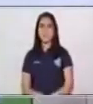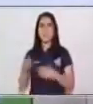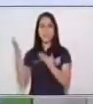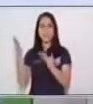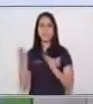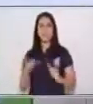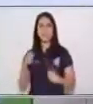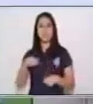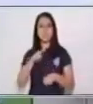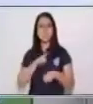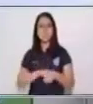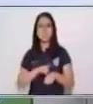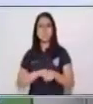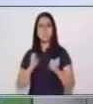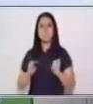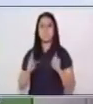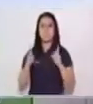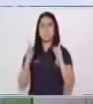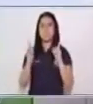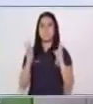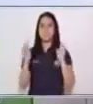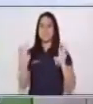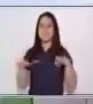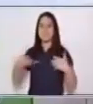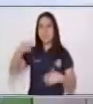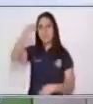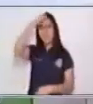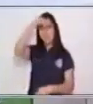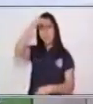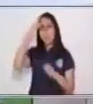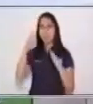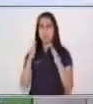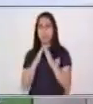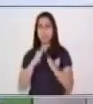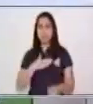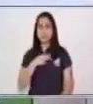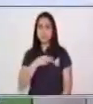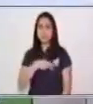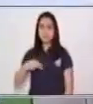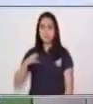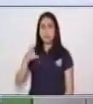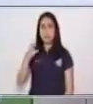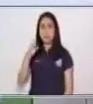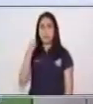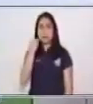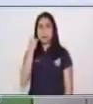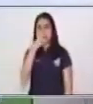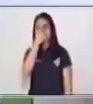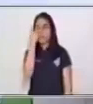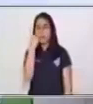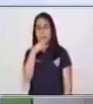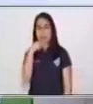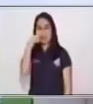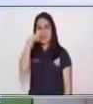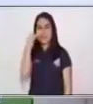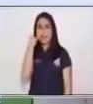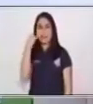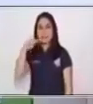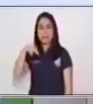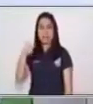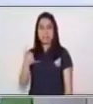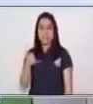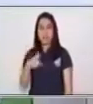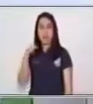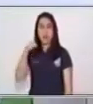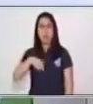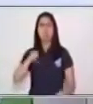Bienvenido a este espacio educativo, Aprendo en Casa. Mi nombre es Cristian Sandoval y hoy voy a desarrollar el tema de El Poema, del área de